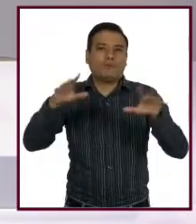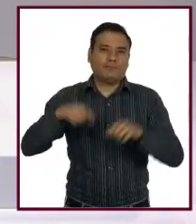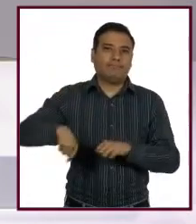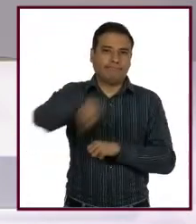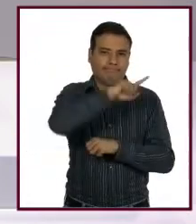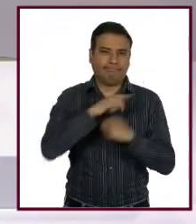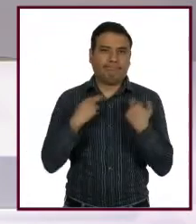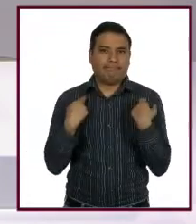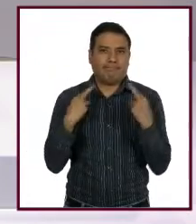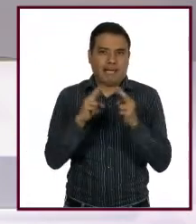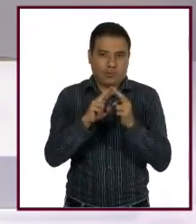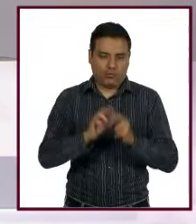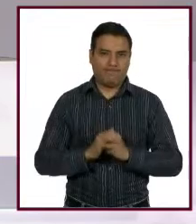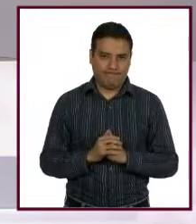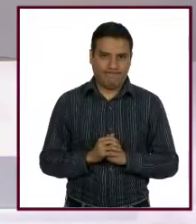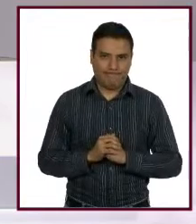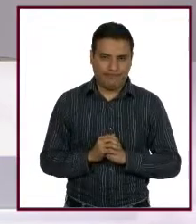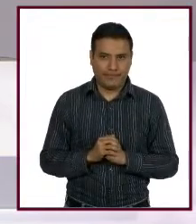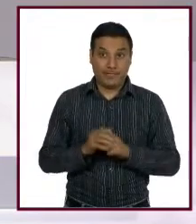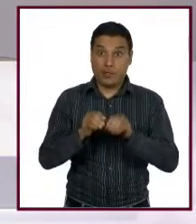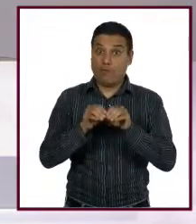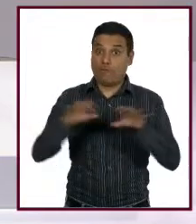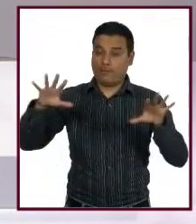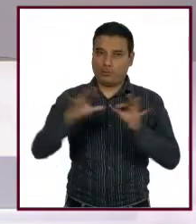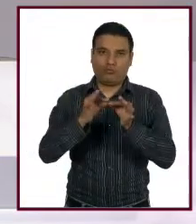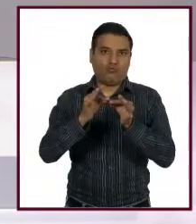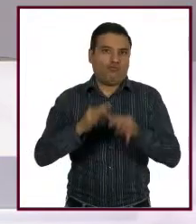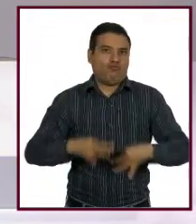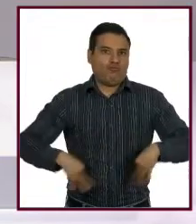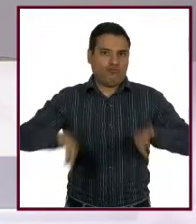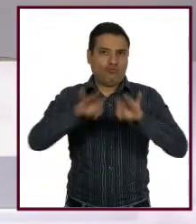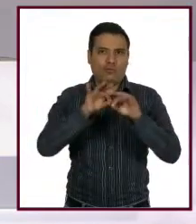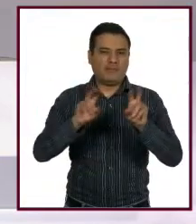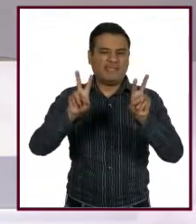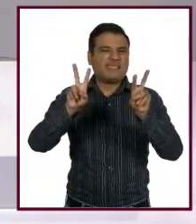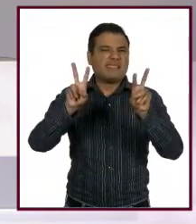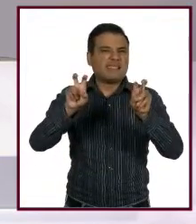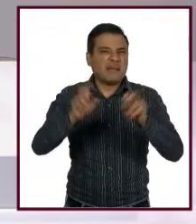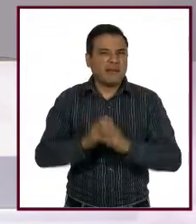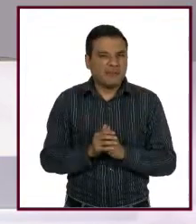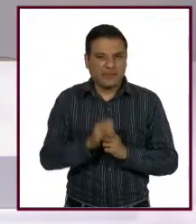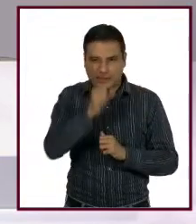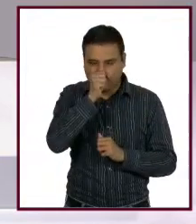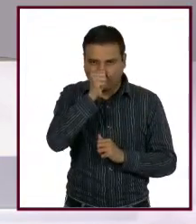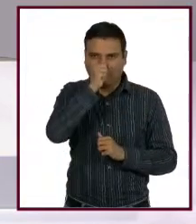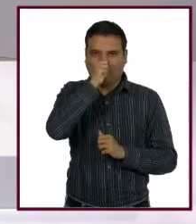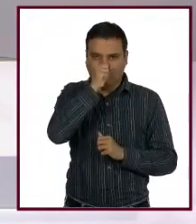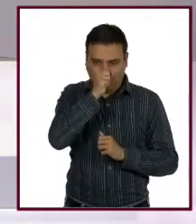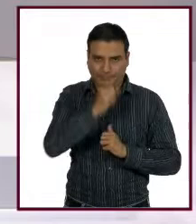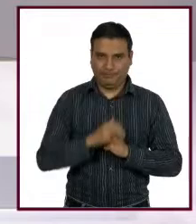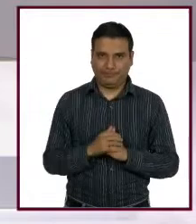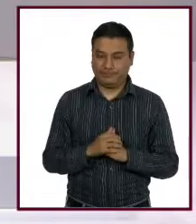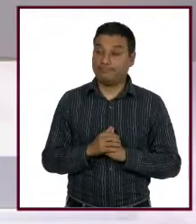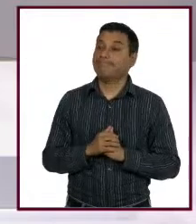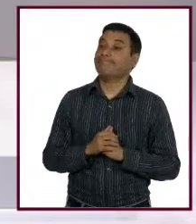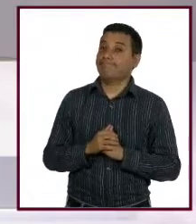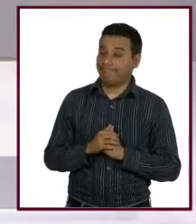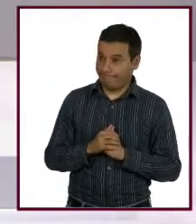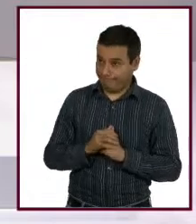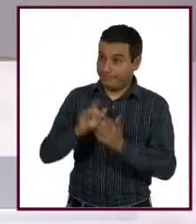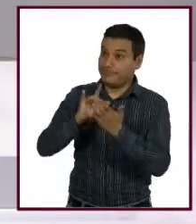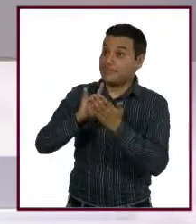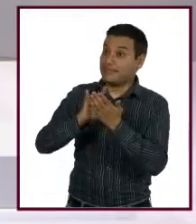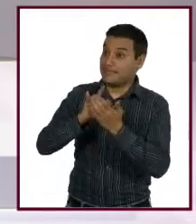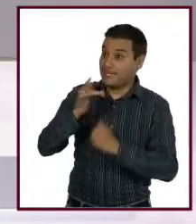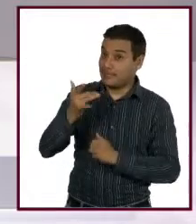docentes, esta información tan importante que tiene que ver con el consumo de inhalables. Sin duda, doctor. Muchísimas gracias.